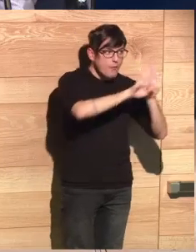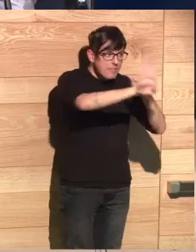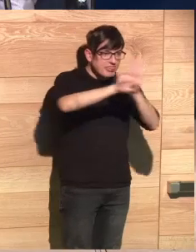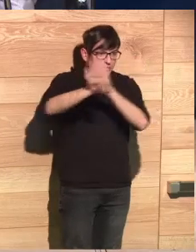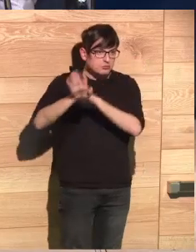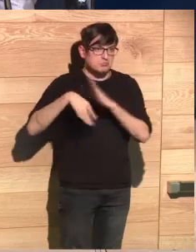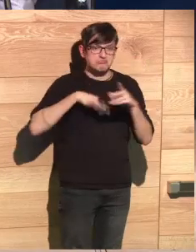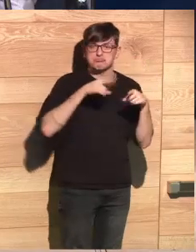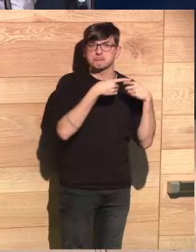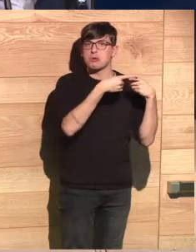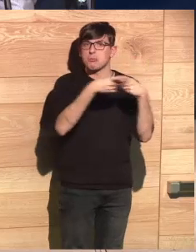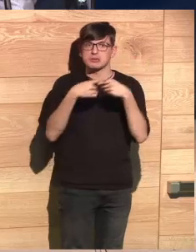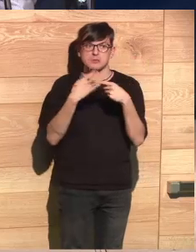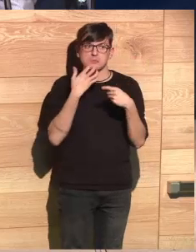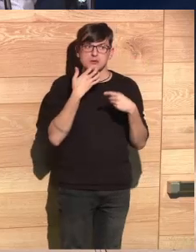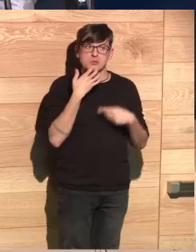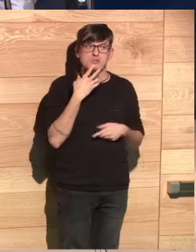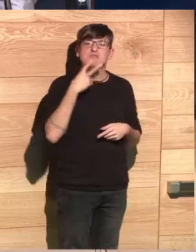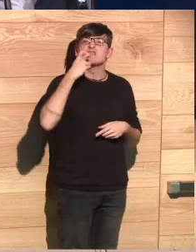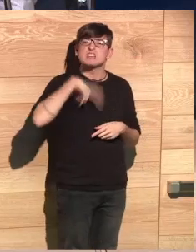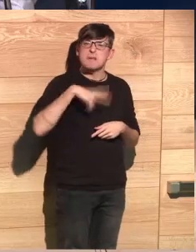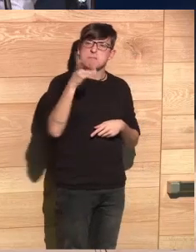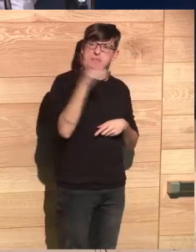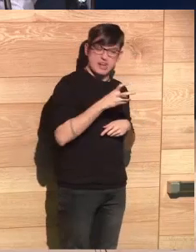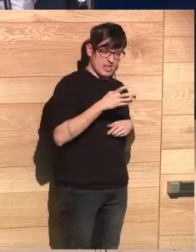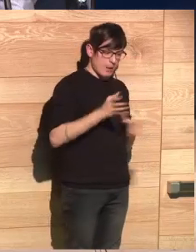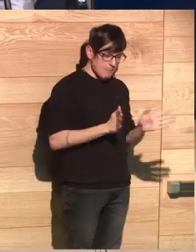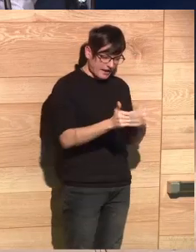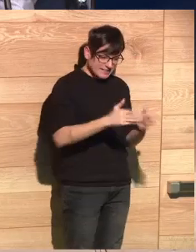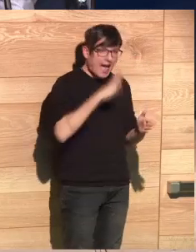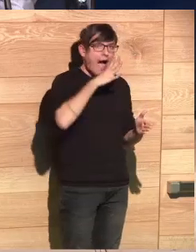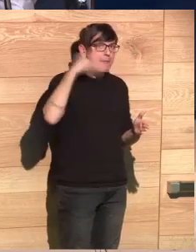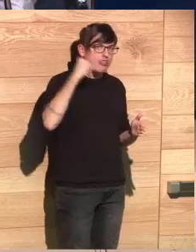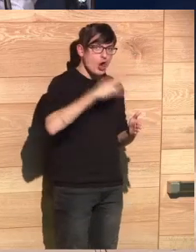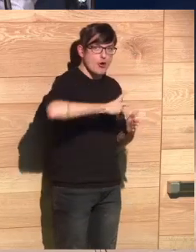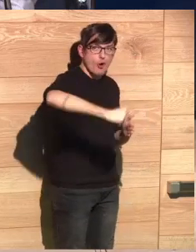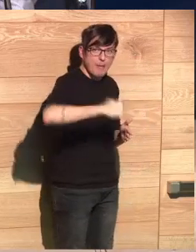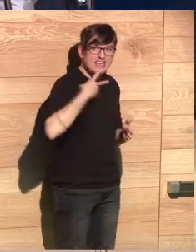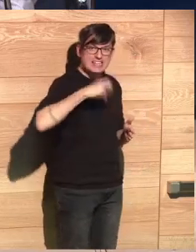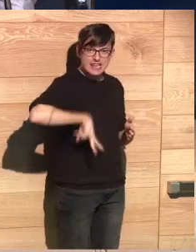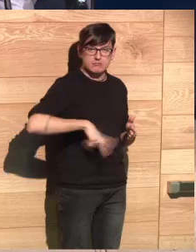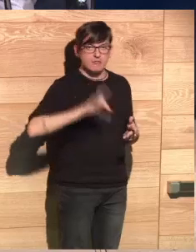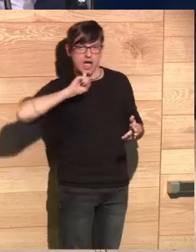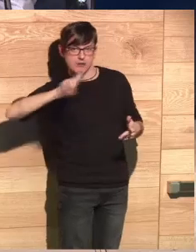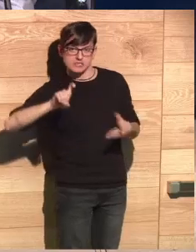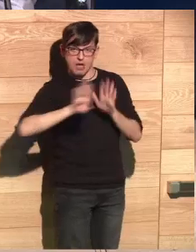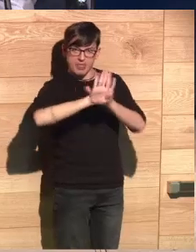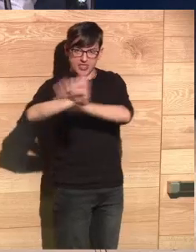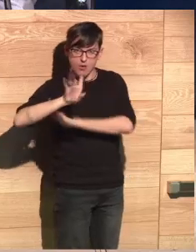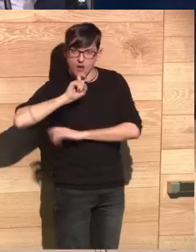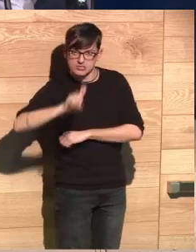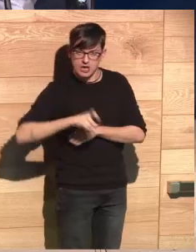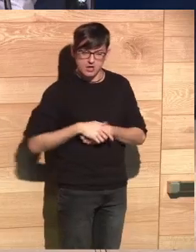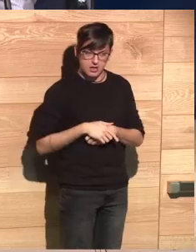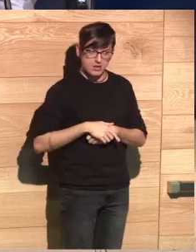con tus vecinos, a lo mejor, quién viene a la puerta de tu casa a robarte los paquetes de Amazon. Al mismo tiempo, naturalmente, está